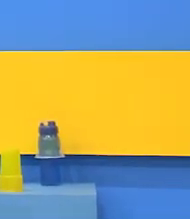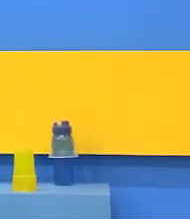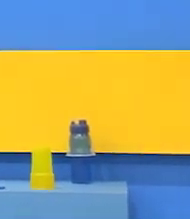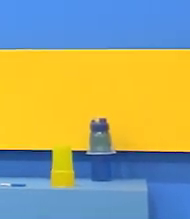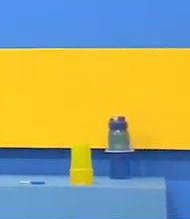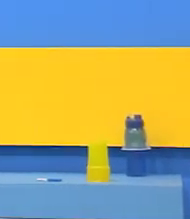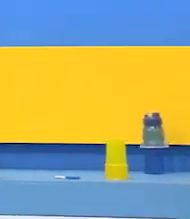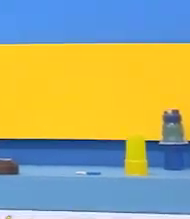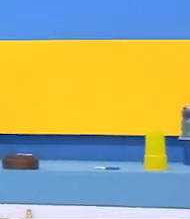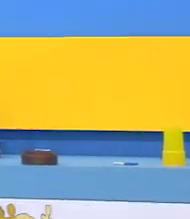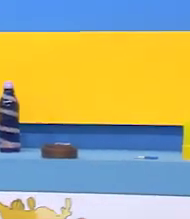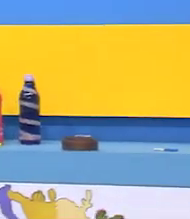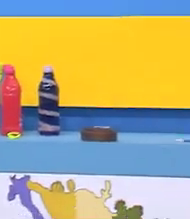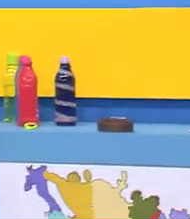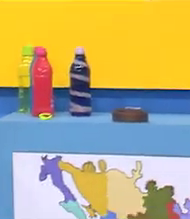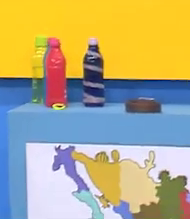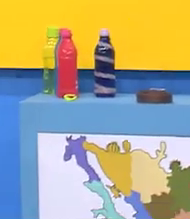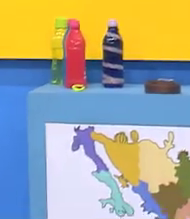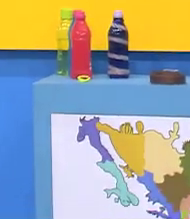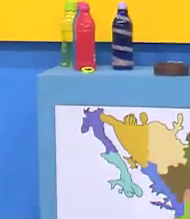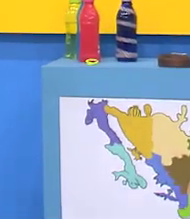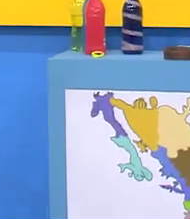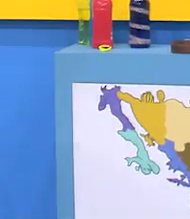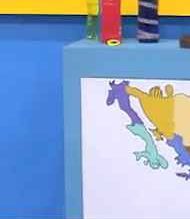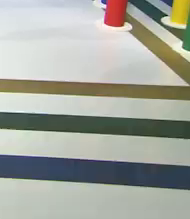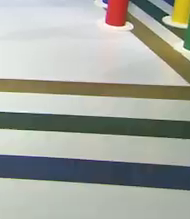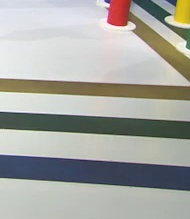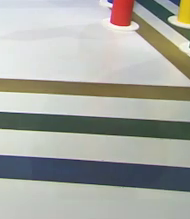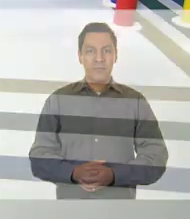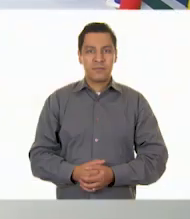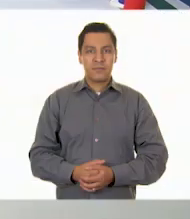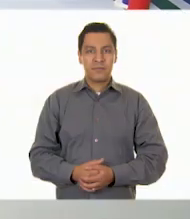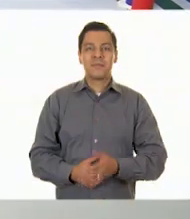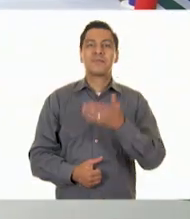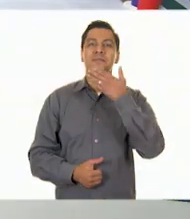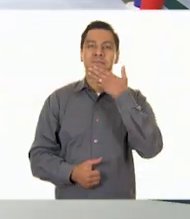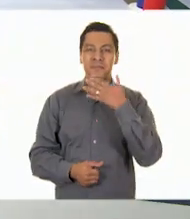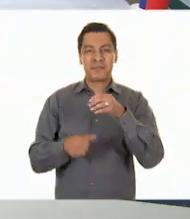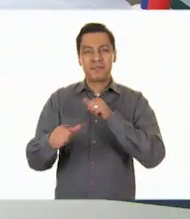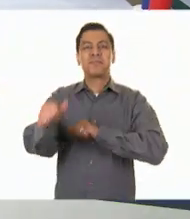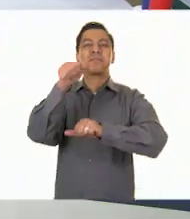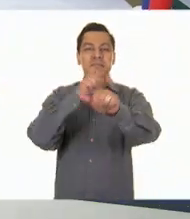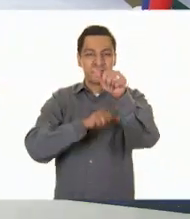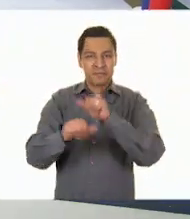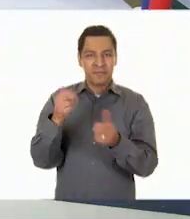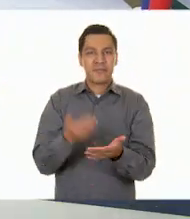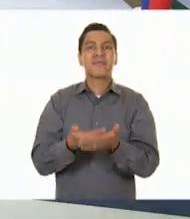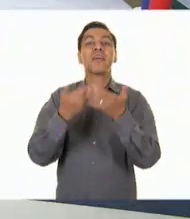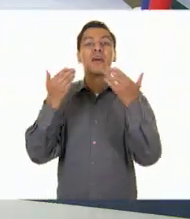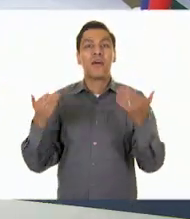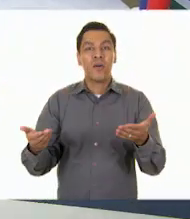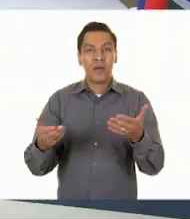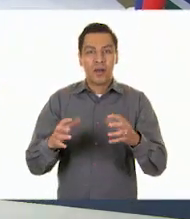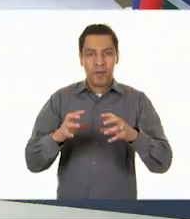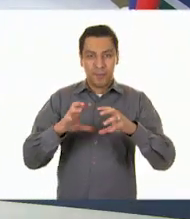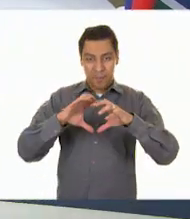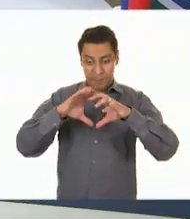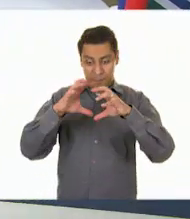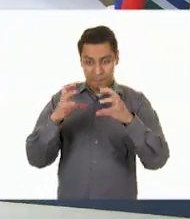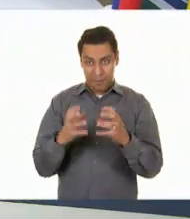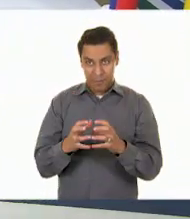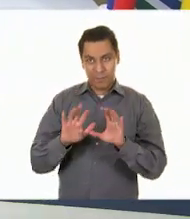está muy bien muy bien cambio y vamos a dejar la pelota